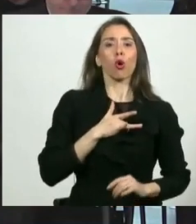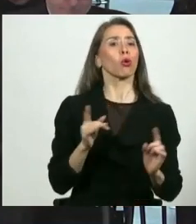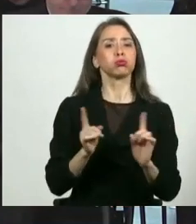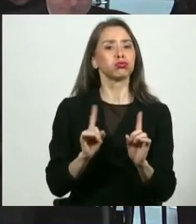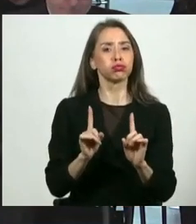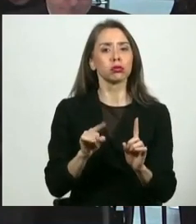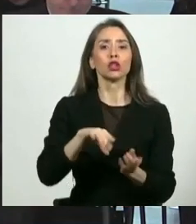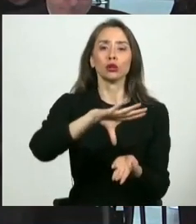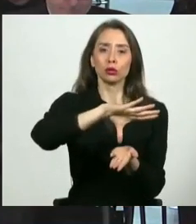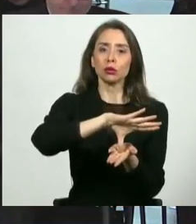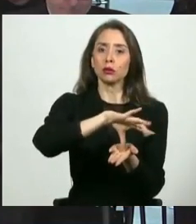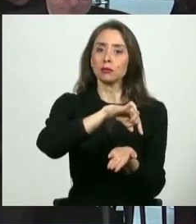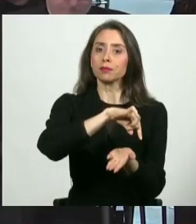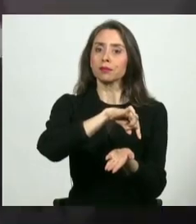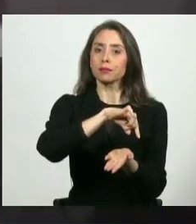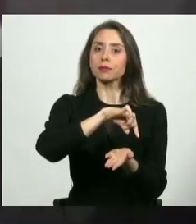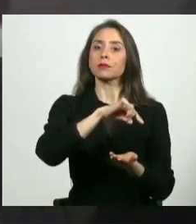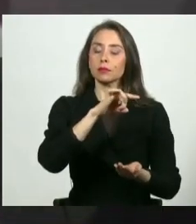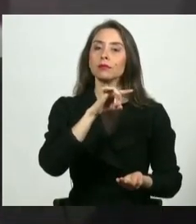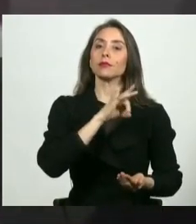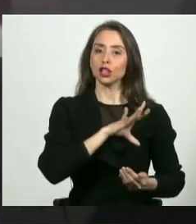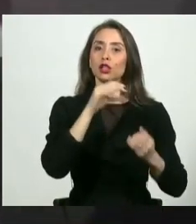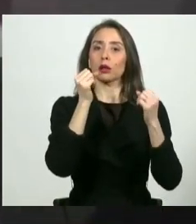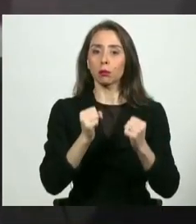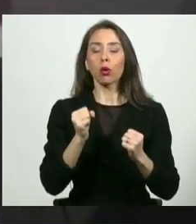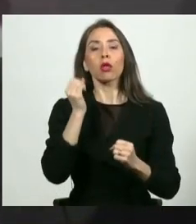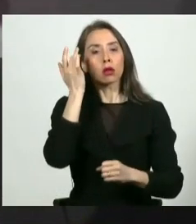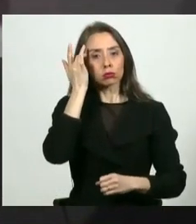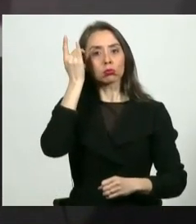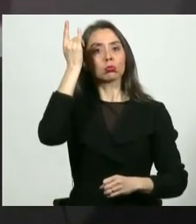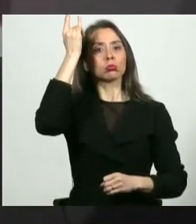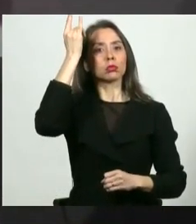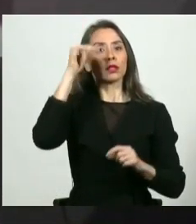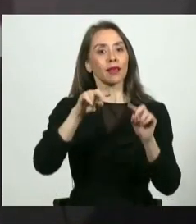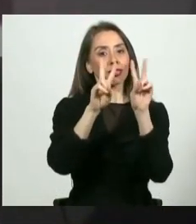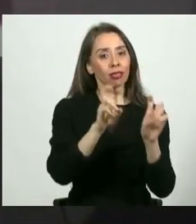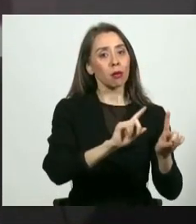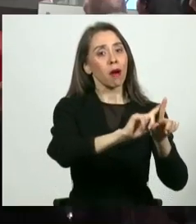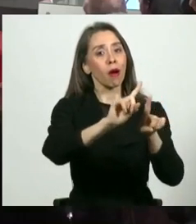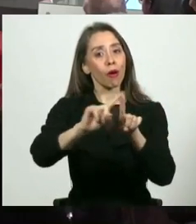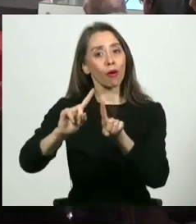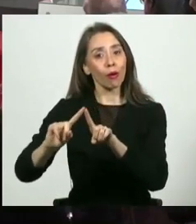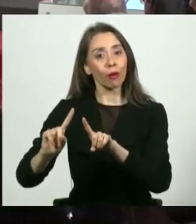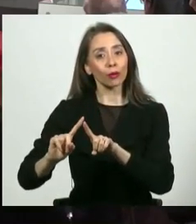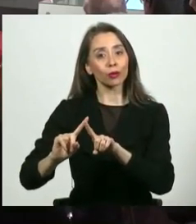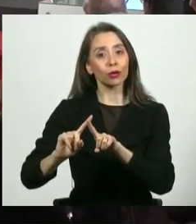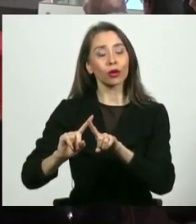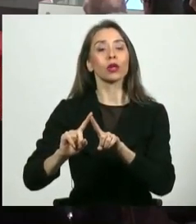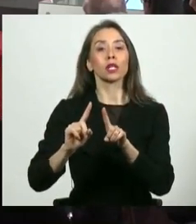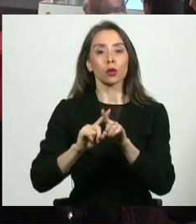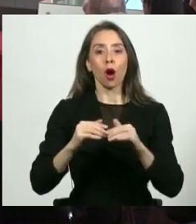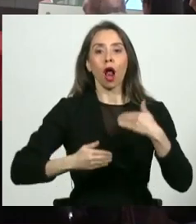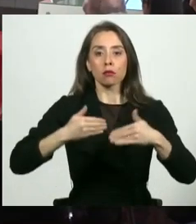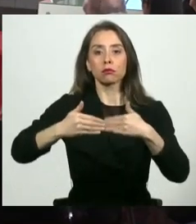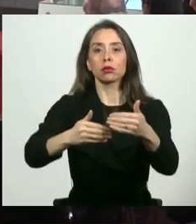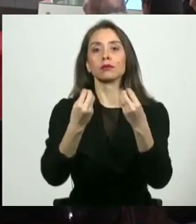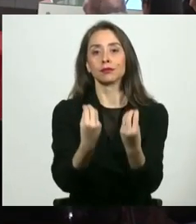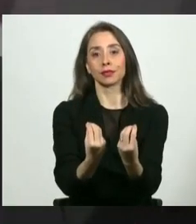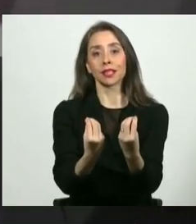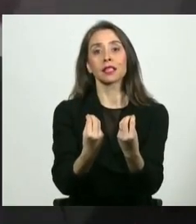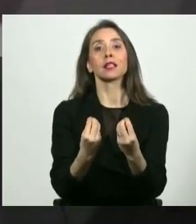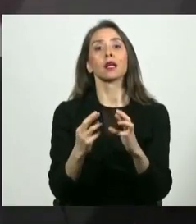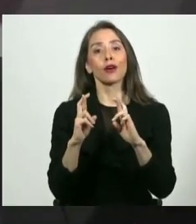vista, y creo que vamos a tener la capacidad y la madurez para en este tema como en otro de alcanzar derroteros adecuados. Espero